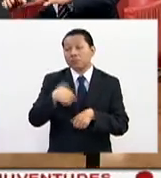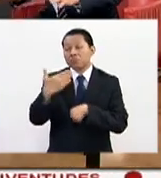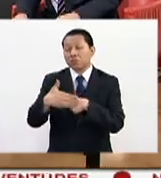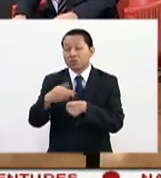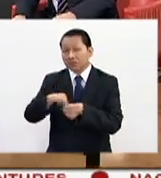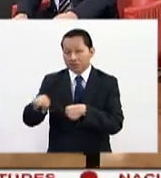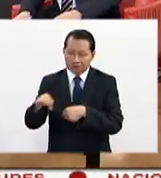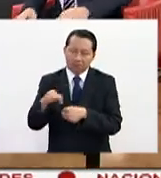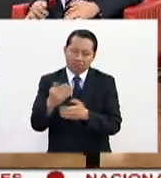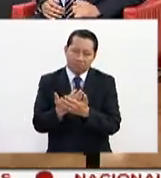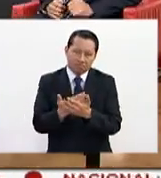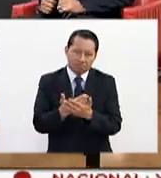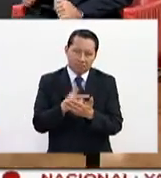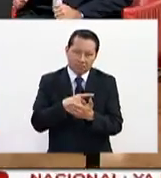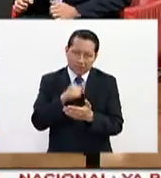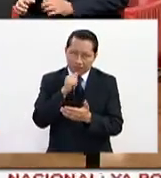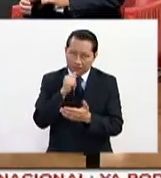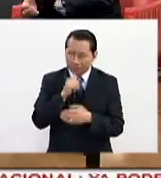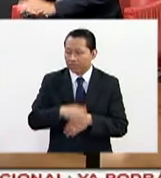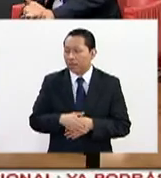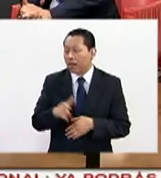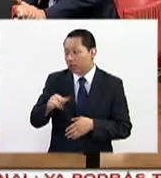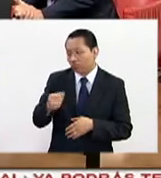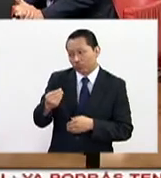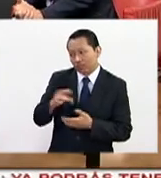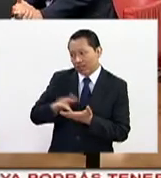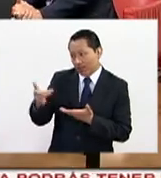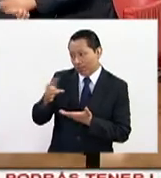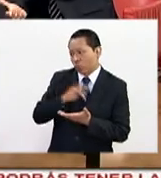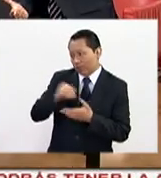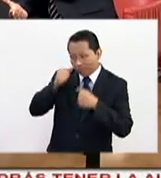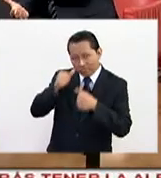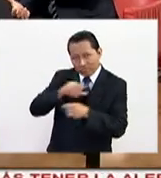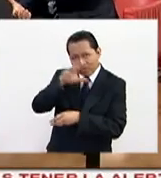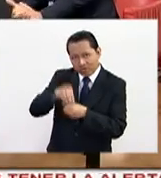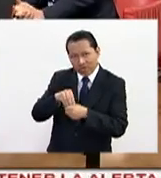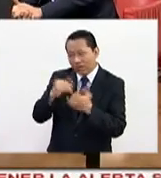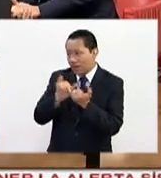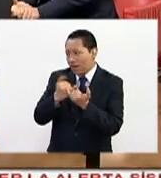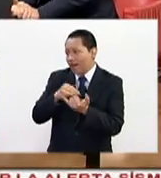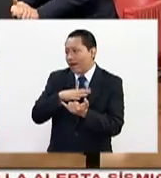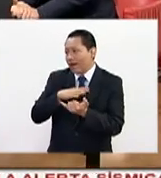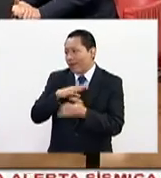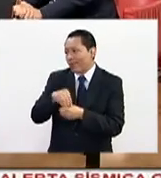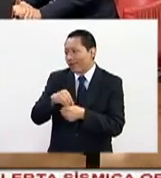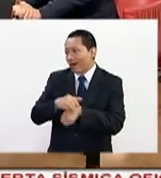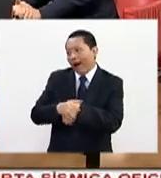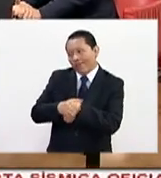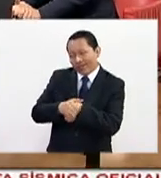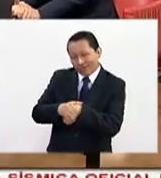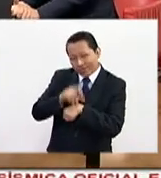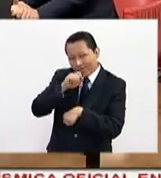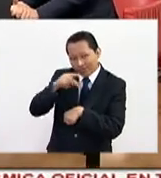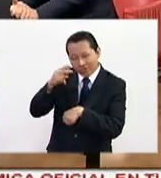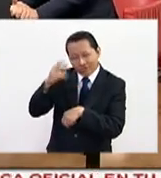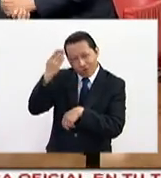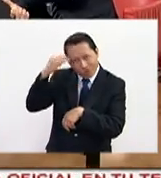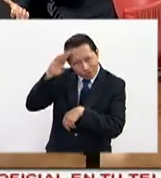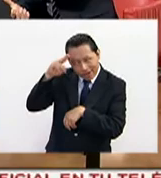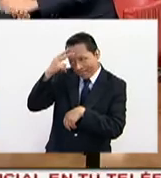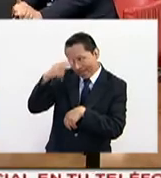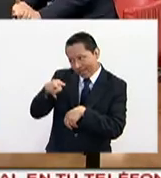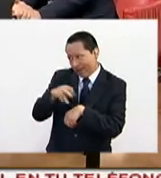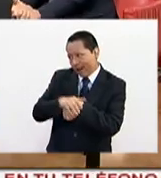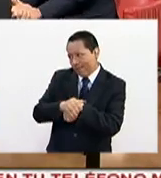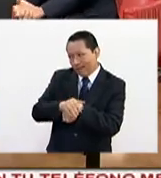sucede. Muy bien, Carlos, muchísimas gracias. Claro, muy interesante esta charla. Estaremos, por supuesto, muy pendientes. Y además, pues es un gran amigo de México, Cuba, y por